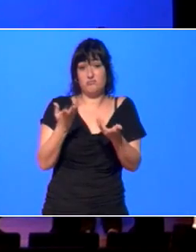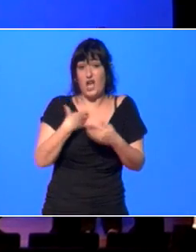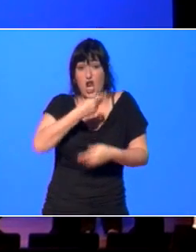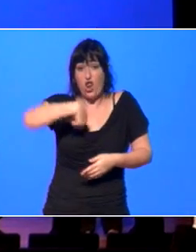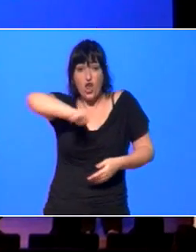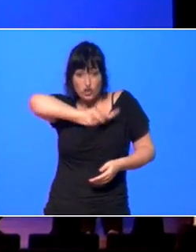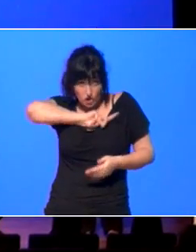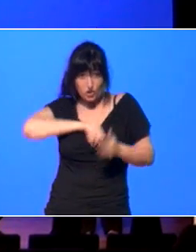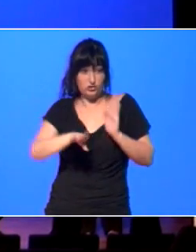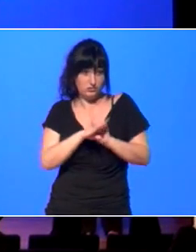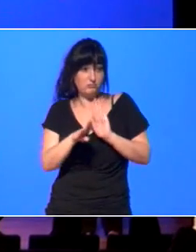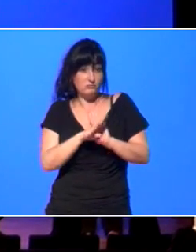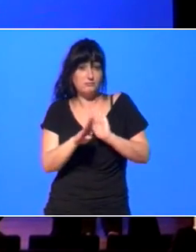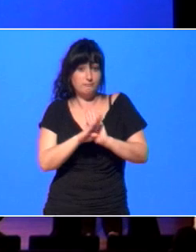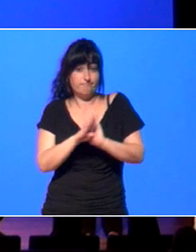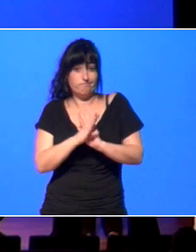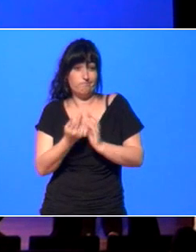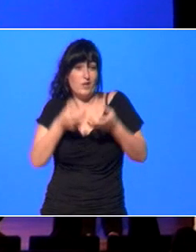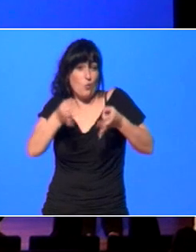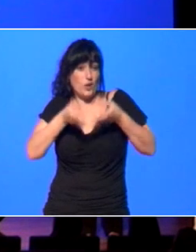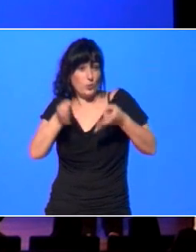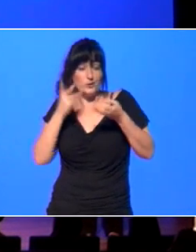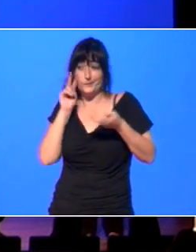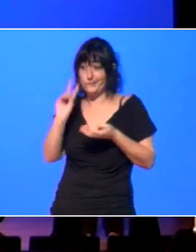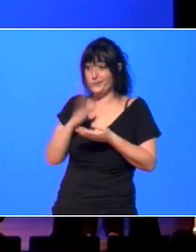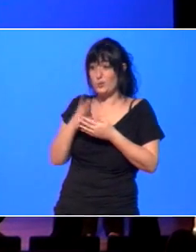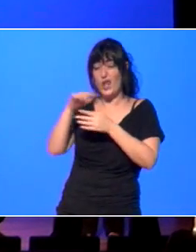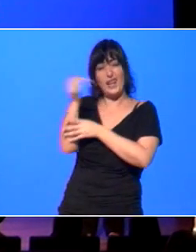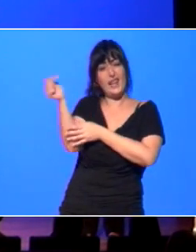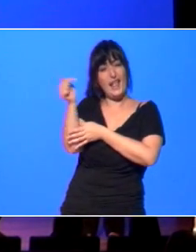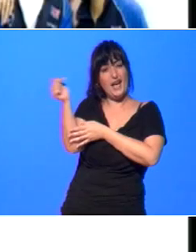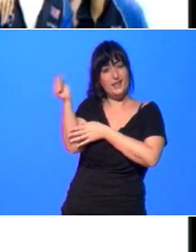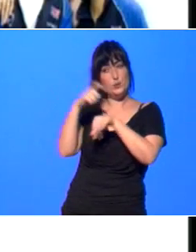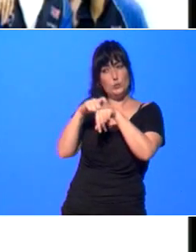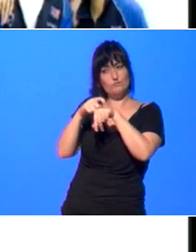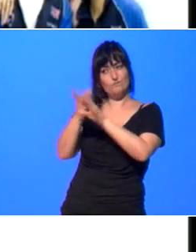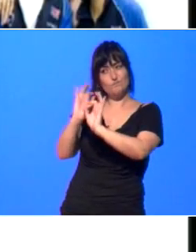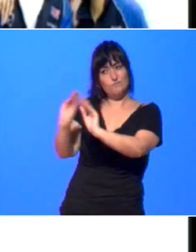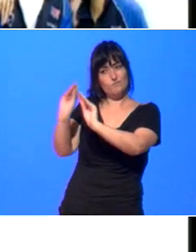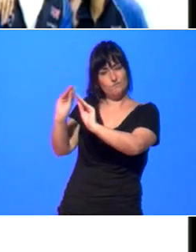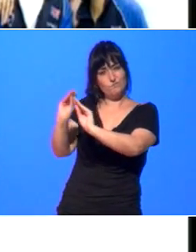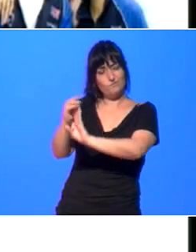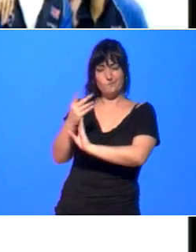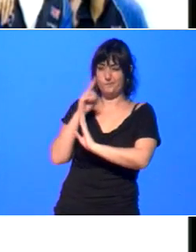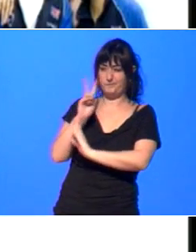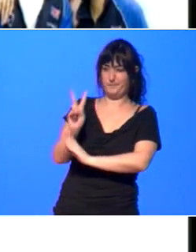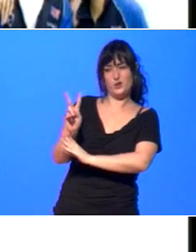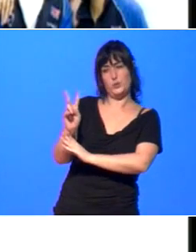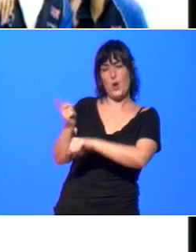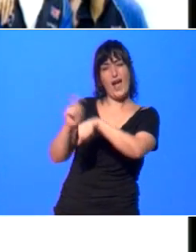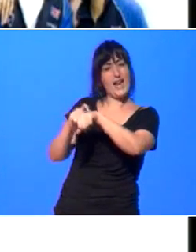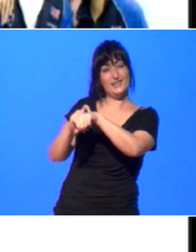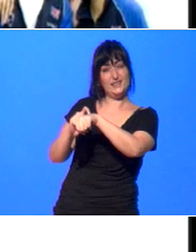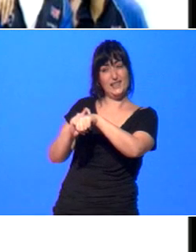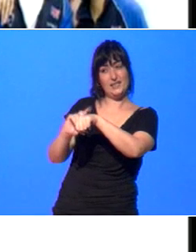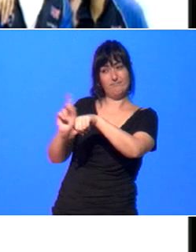son siempre valorados negativamente, que sus cualidades o algunas de sus cualidades son vistas no como rasgos o como